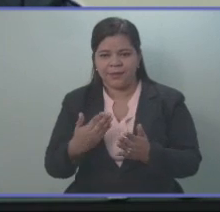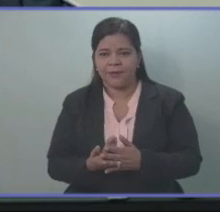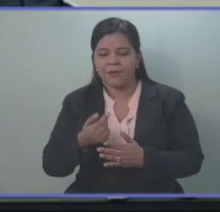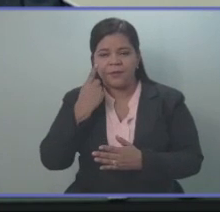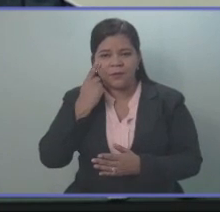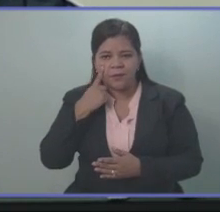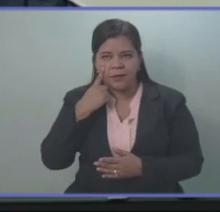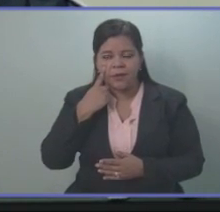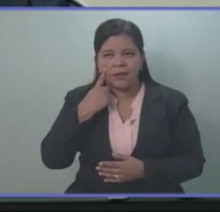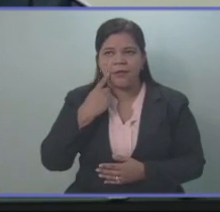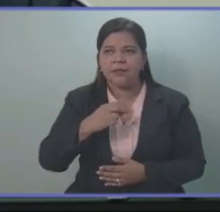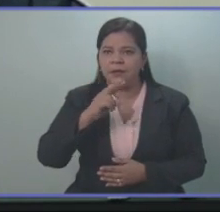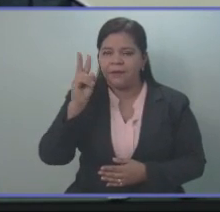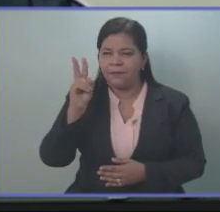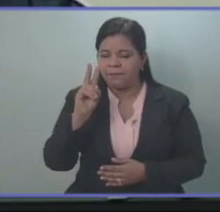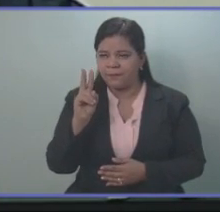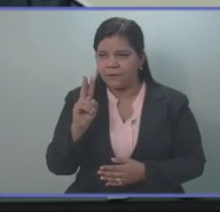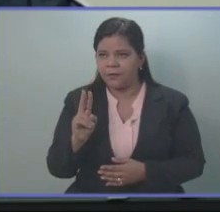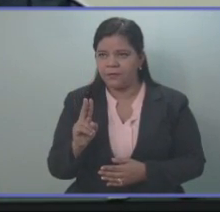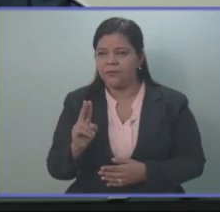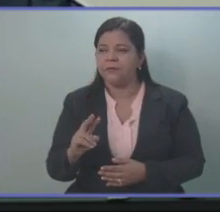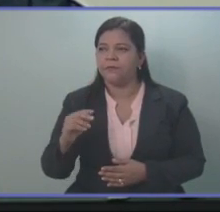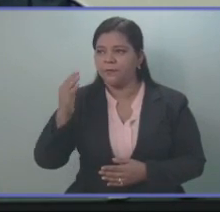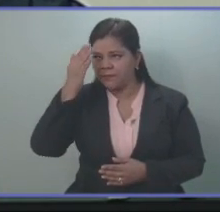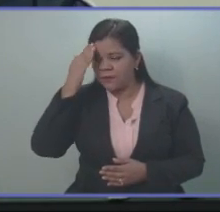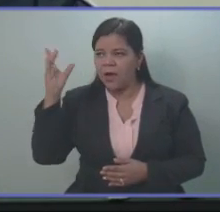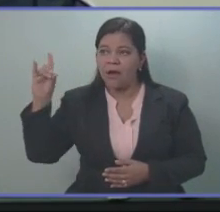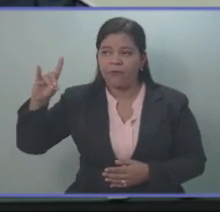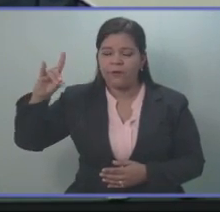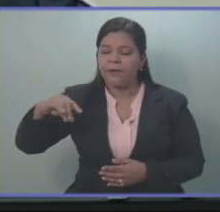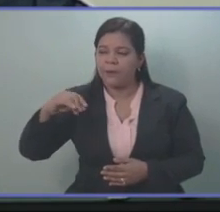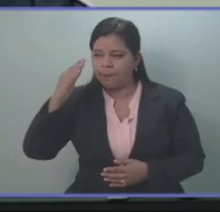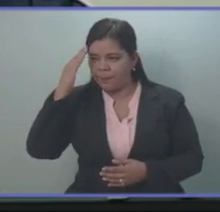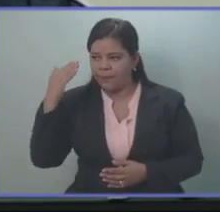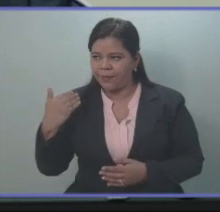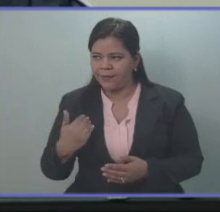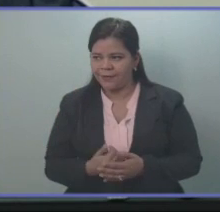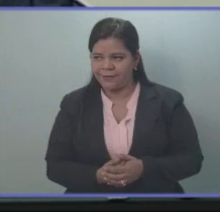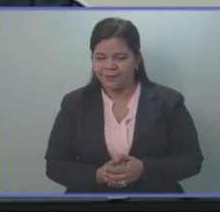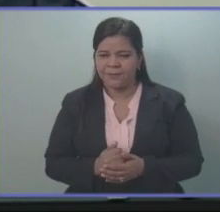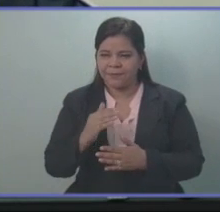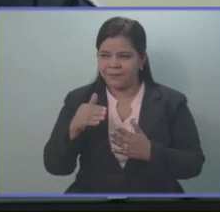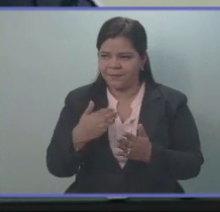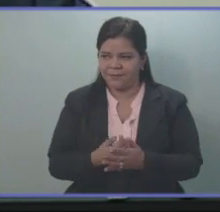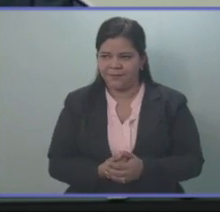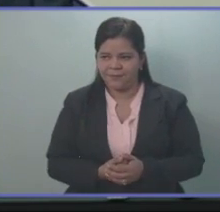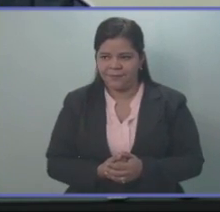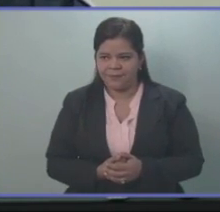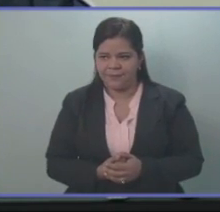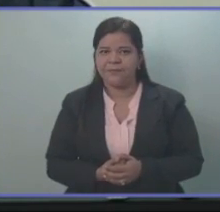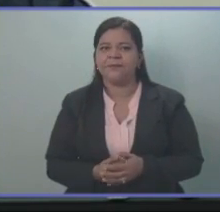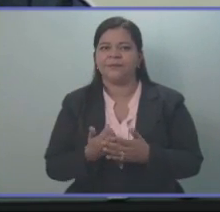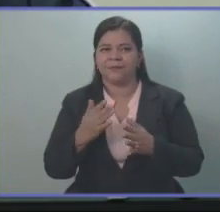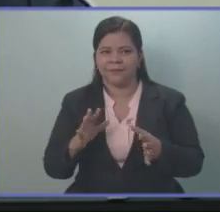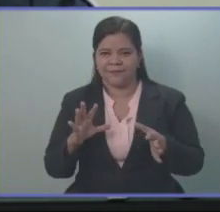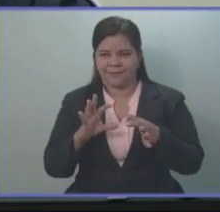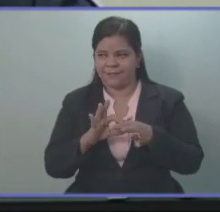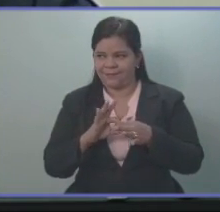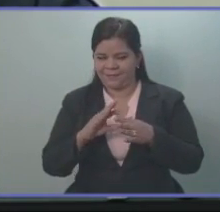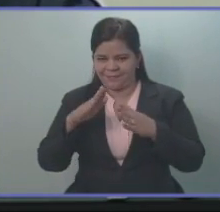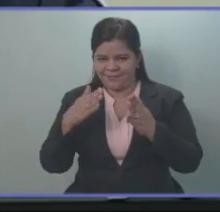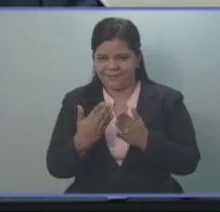Bolivia. Me refiero a la compañera Madeline Vanessa Brizuela